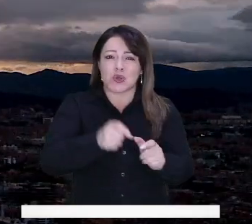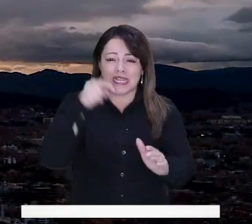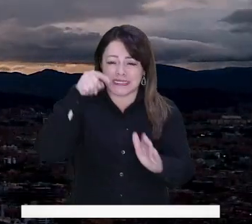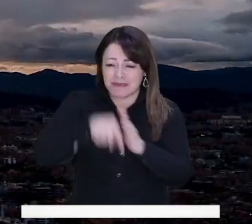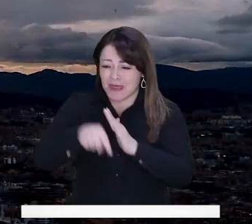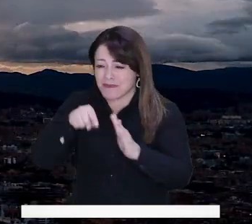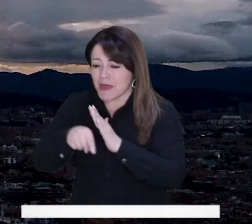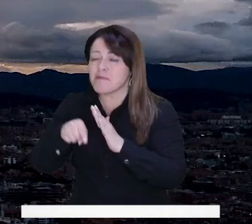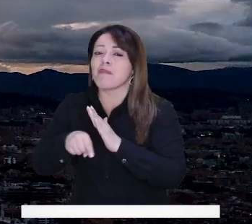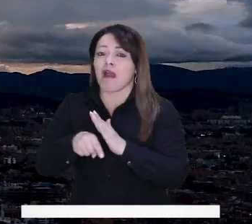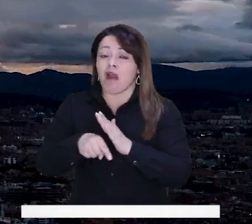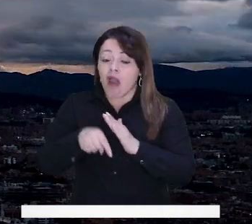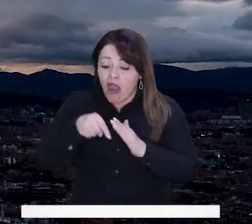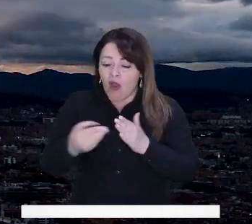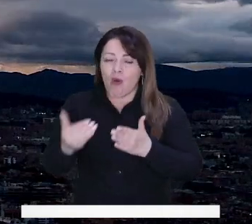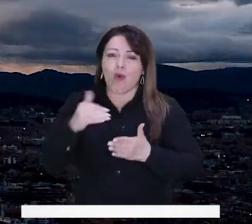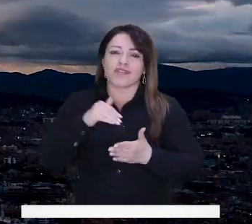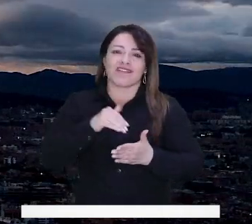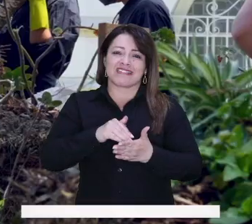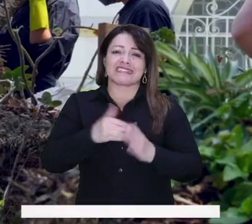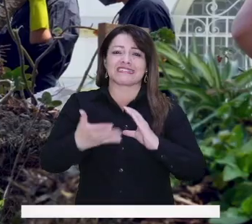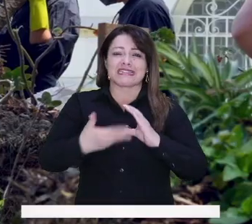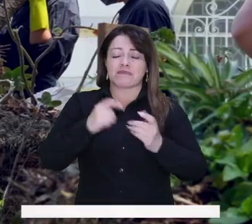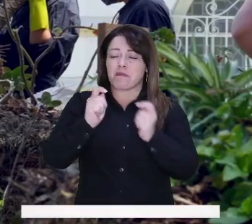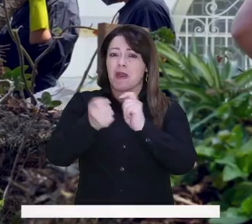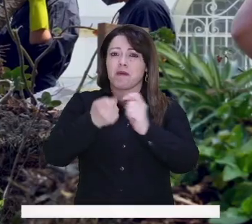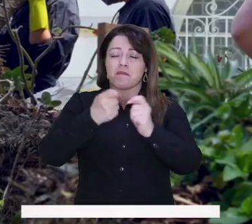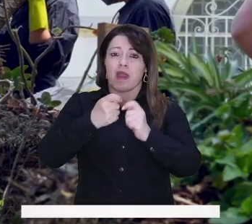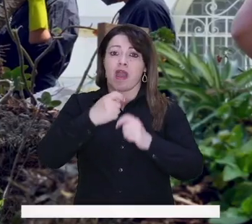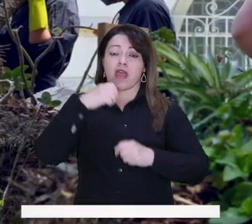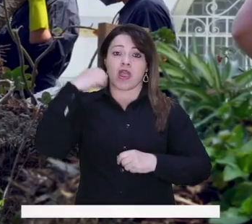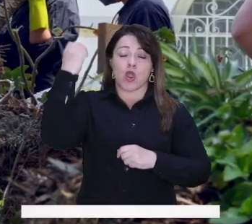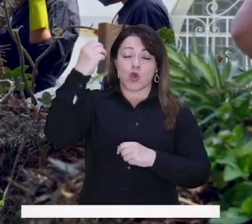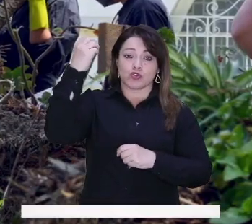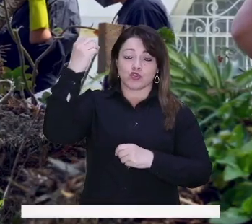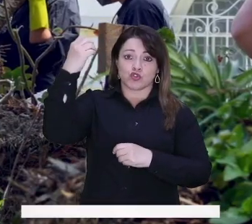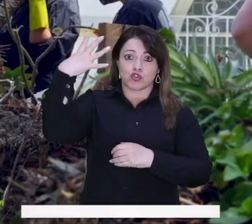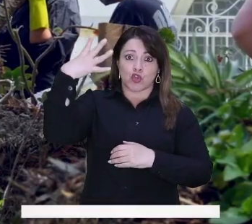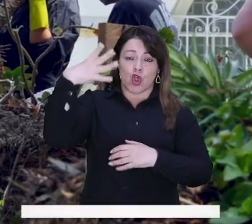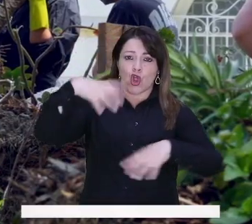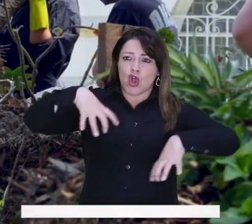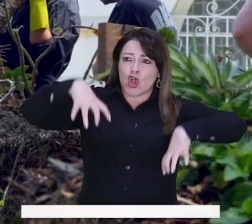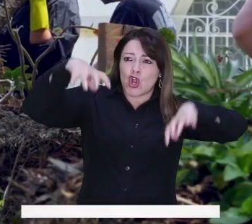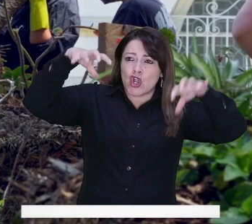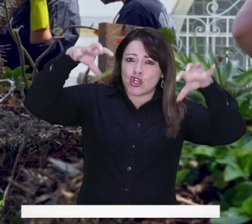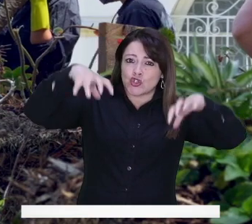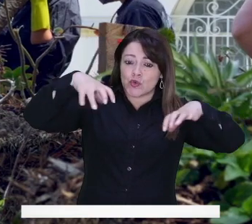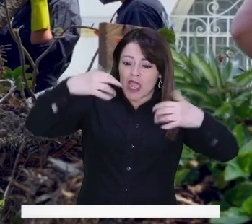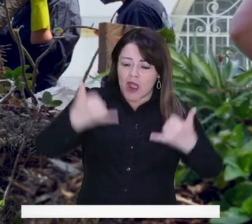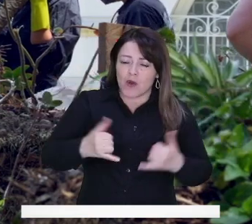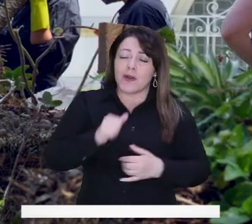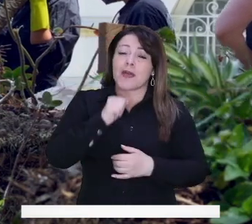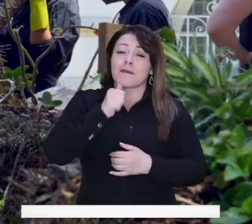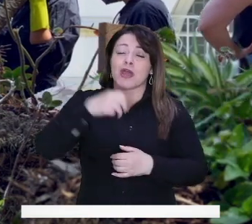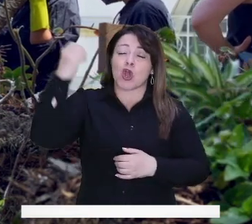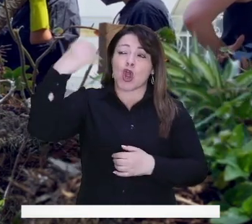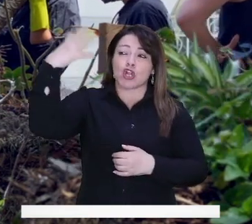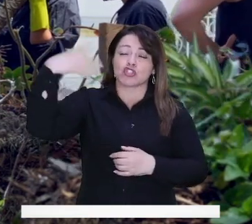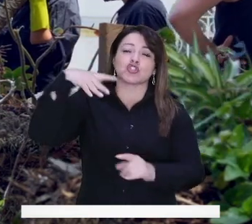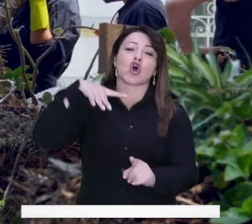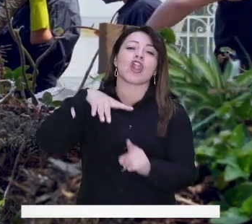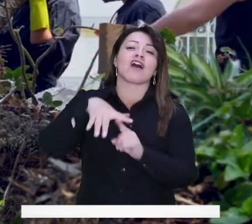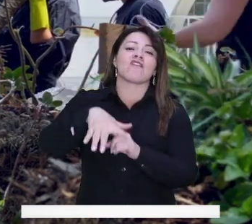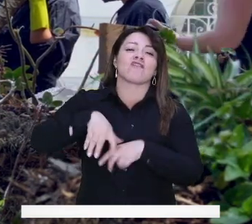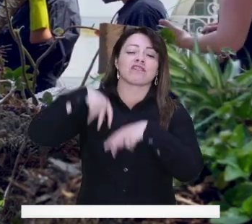este año nuevo se pronostica el fenómeno de la Niña, una prolongación de verano, lo que afectará a todos los sectores productivos, agrícolas